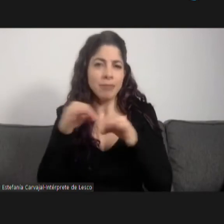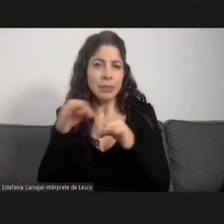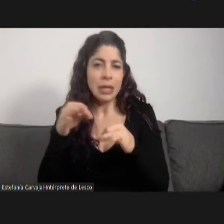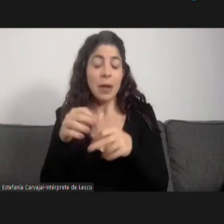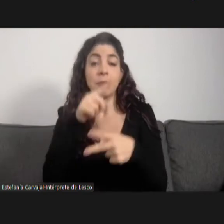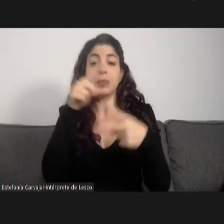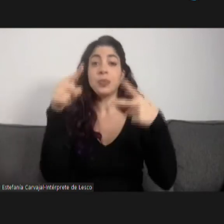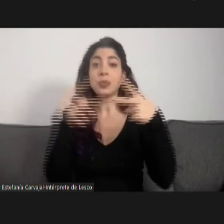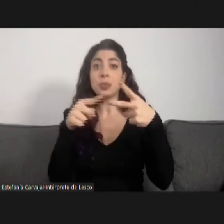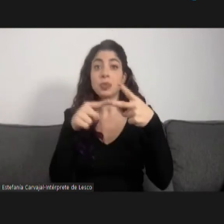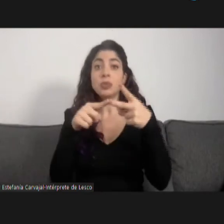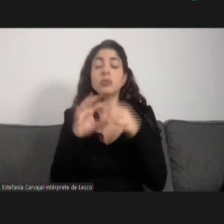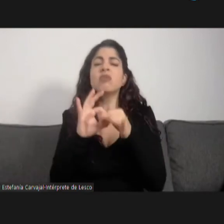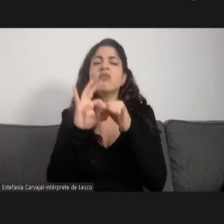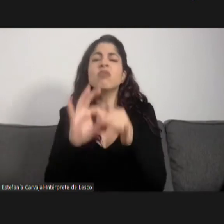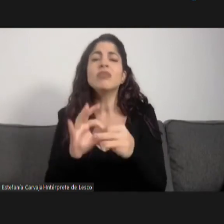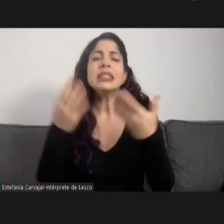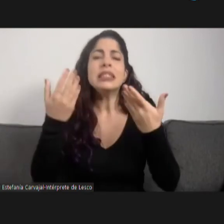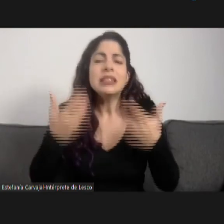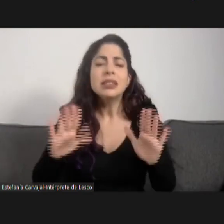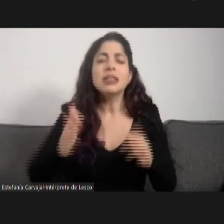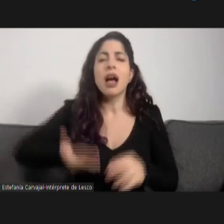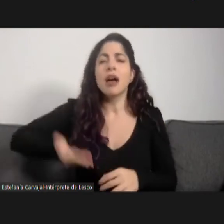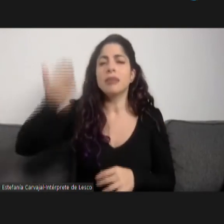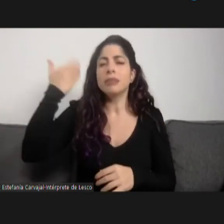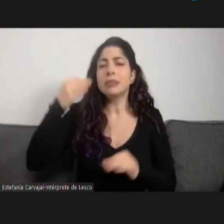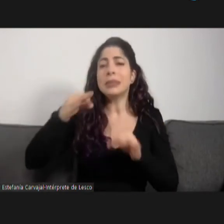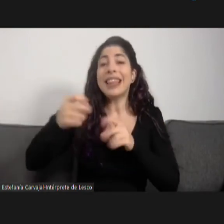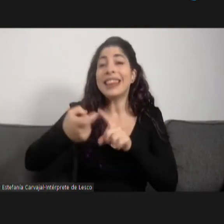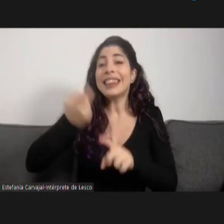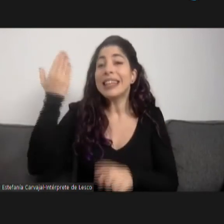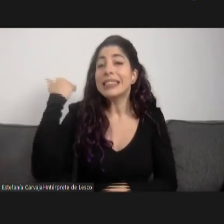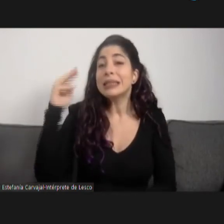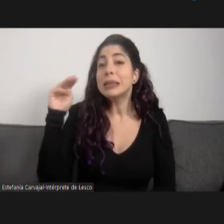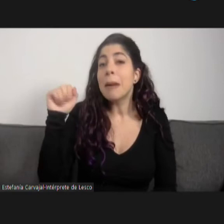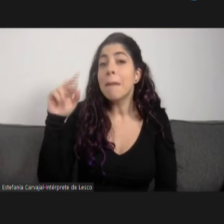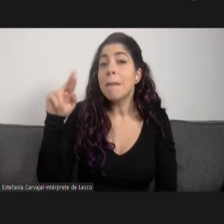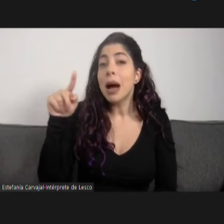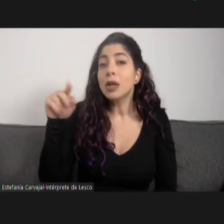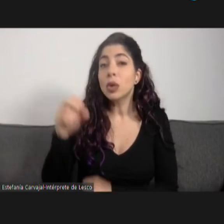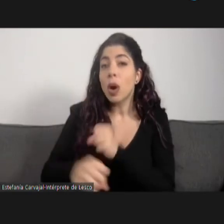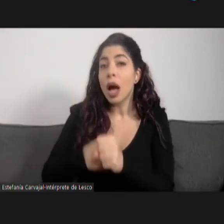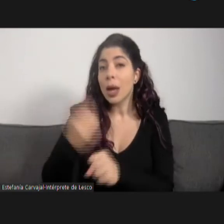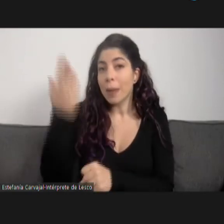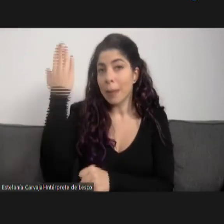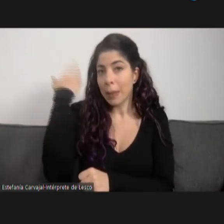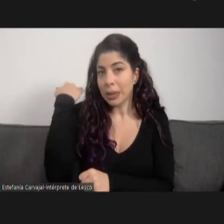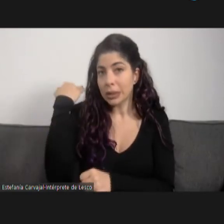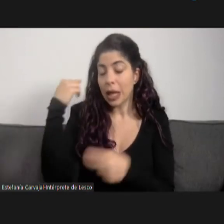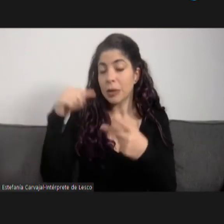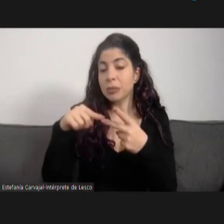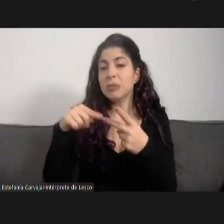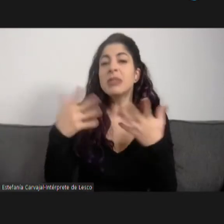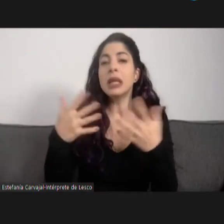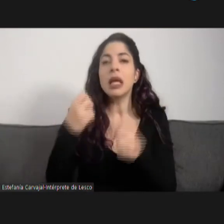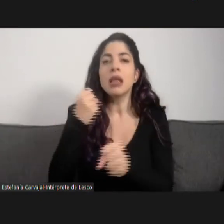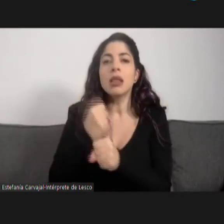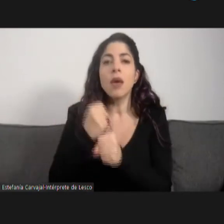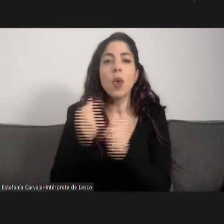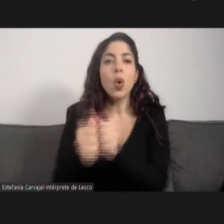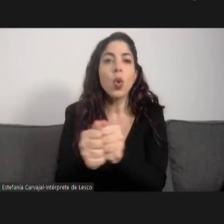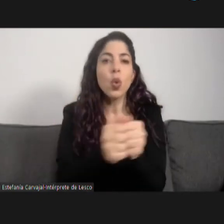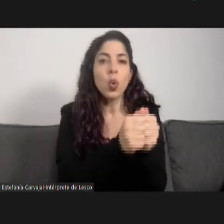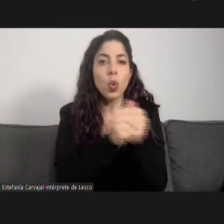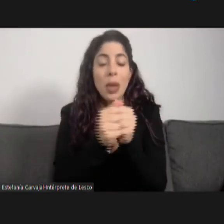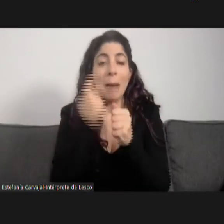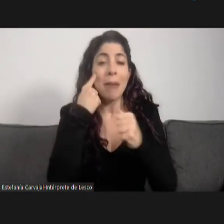el otro tiene que ver con algo que hemos hablado desde marzo del año anterior y es trabajar juntas y juntos para aplanar